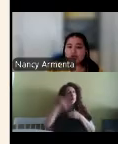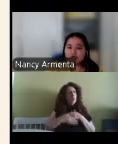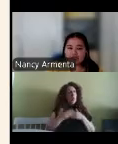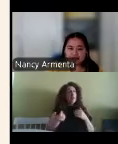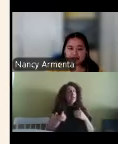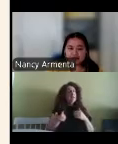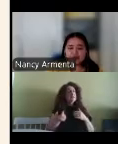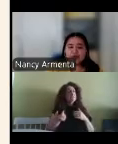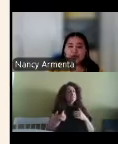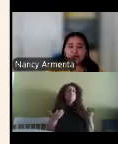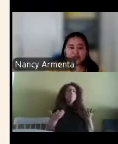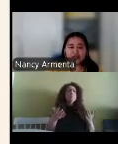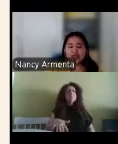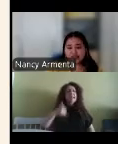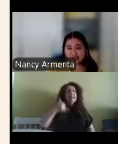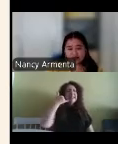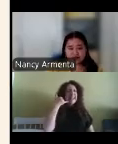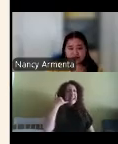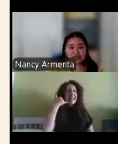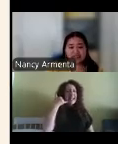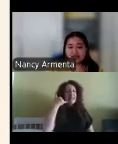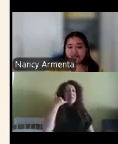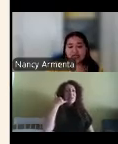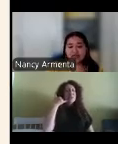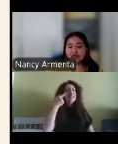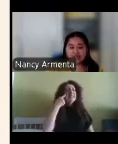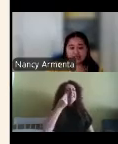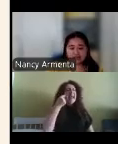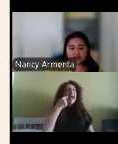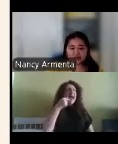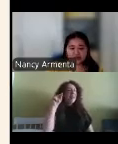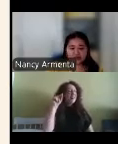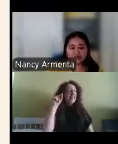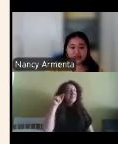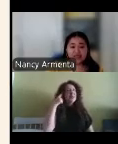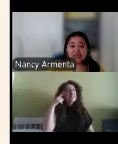cuenta, era por teléfono, pero notan el acento, saben que no eres